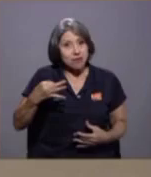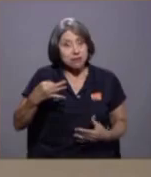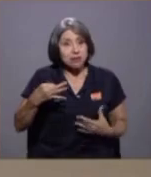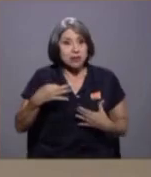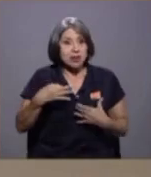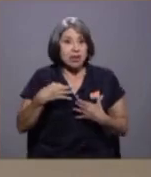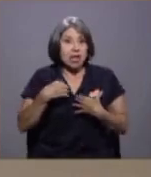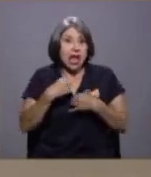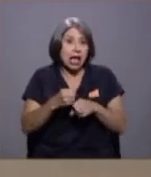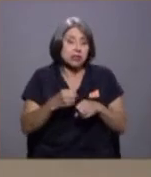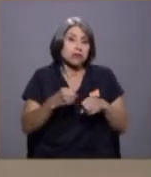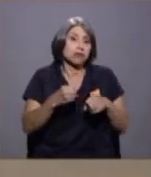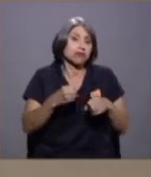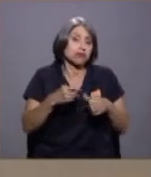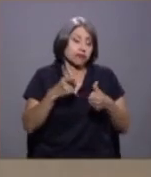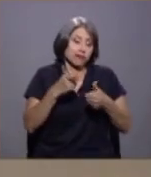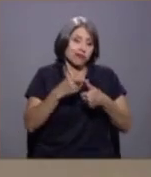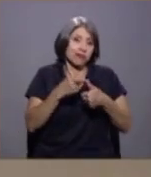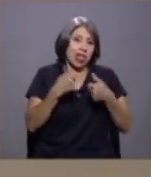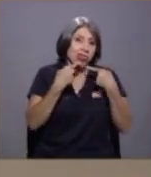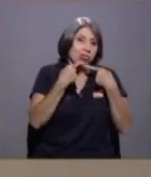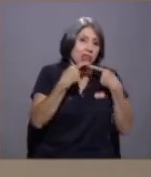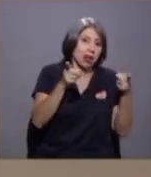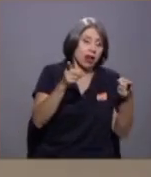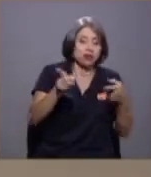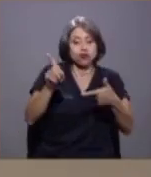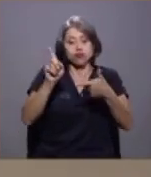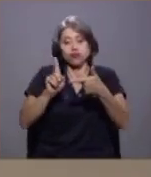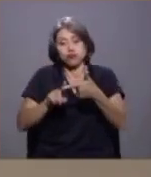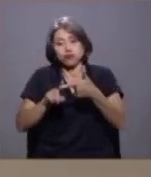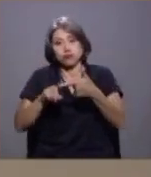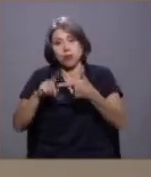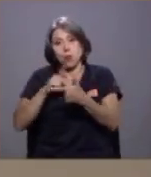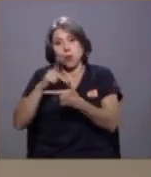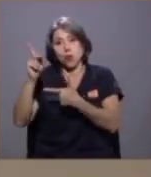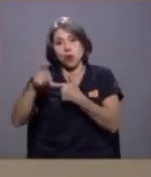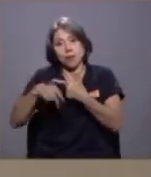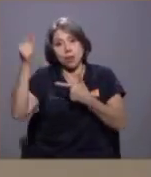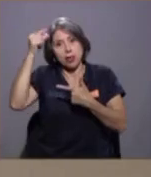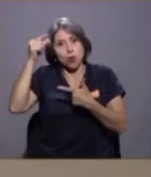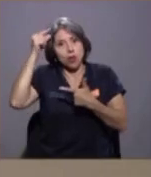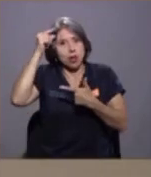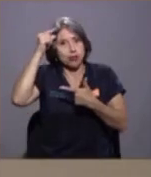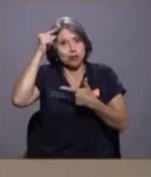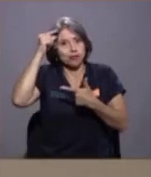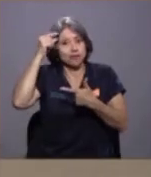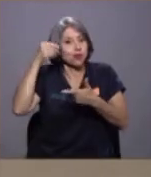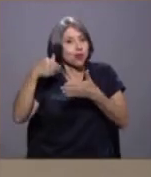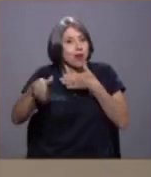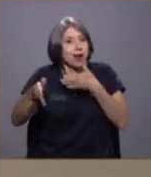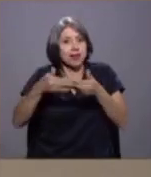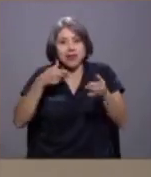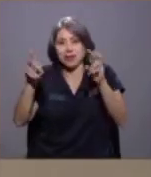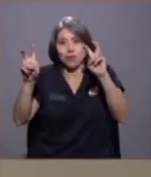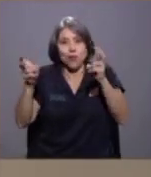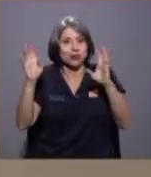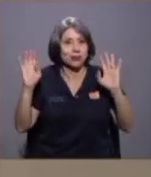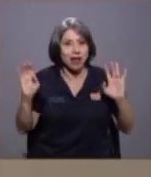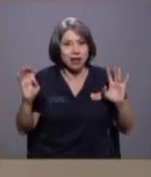declaración o crear un programa de gobierno de cualquier cosa,